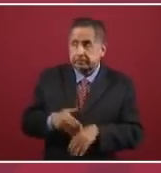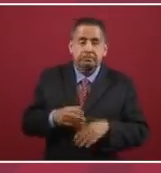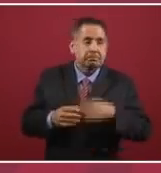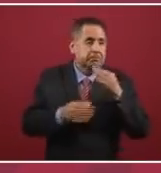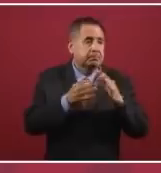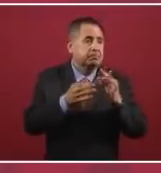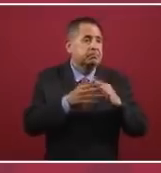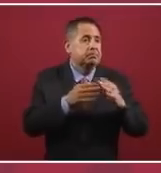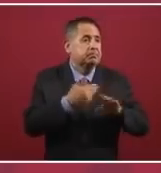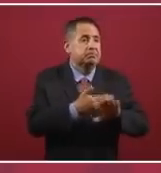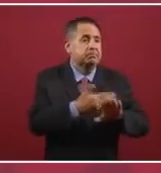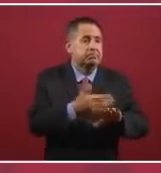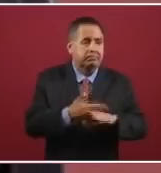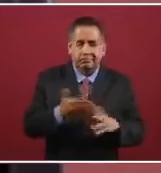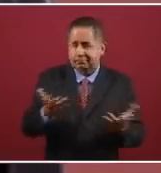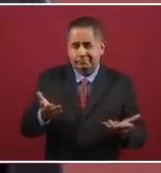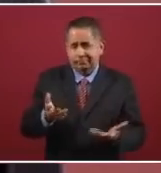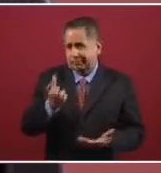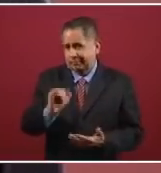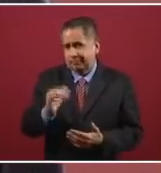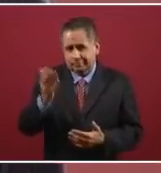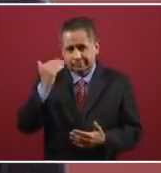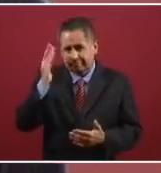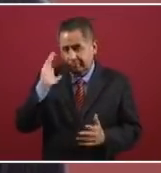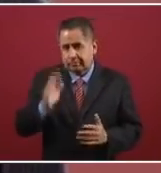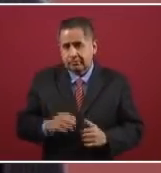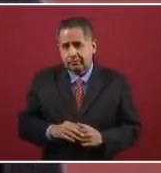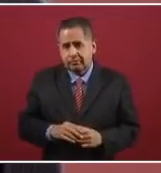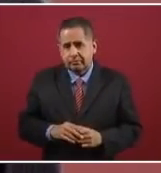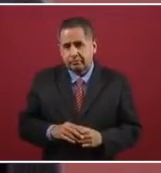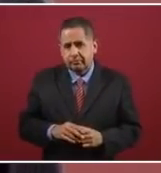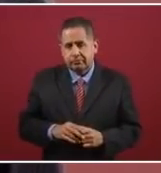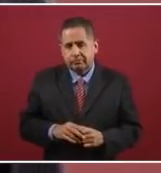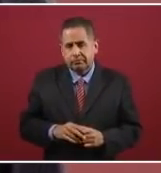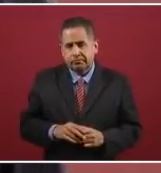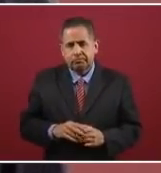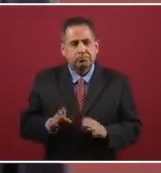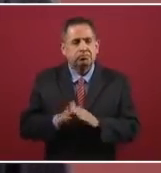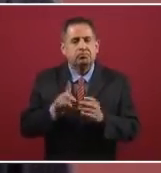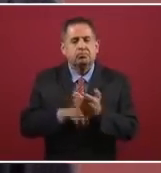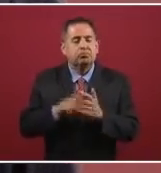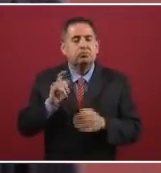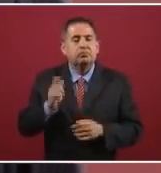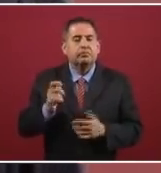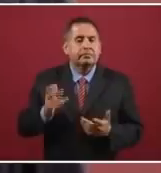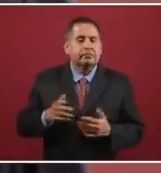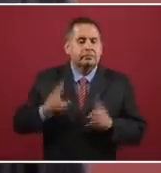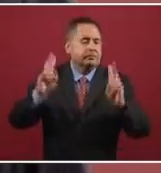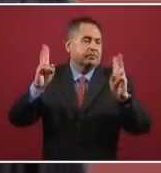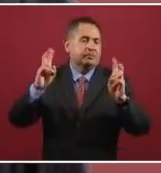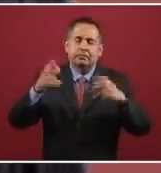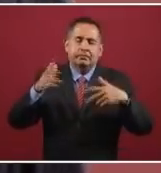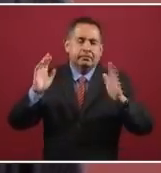de los periódicos sobre algún tema,